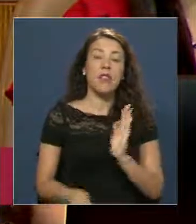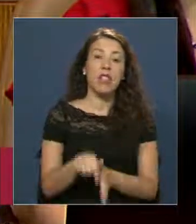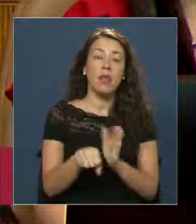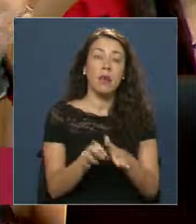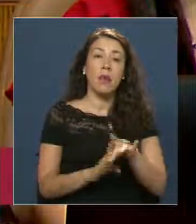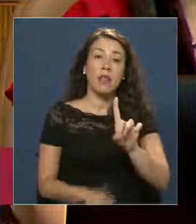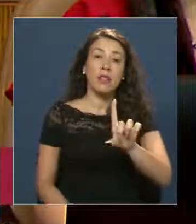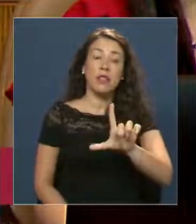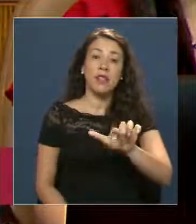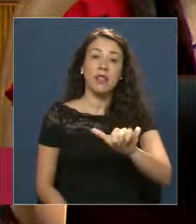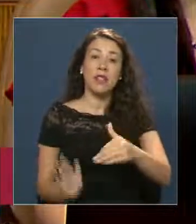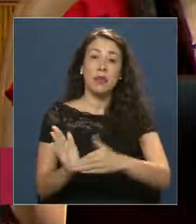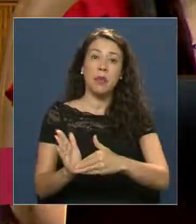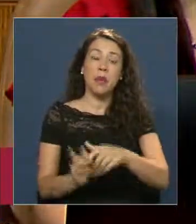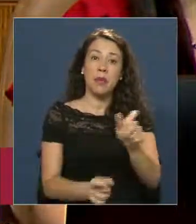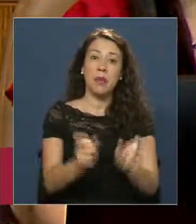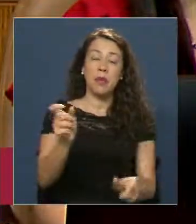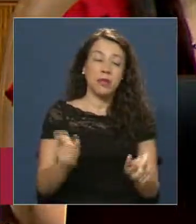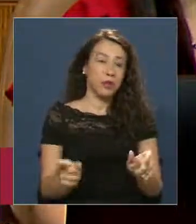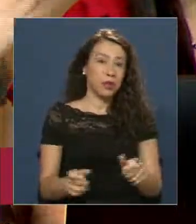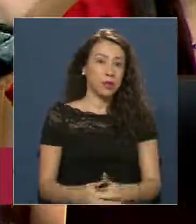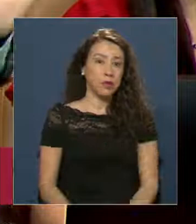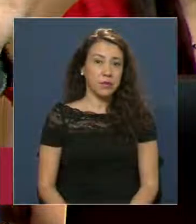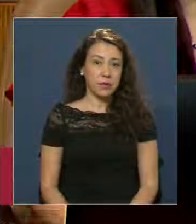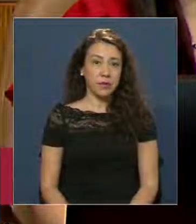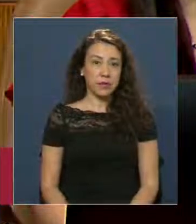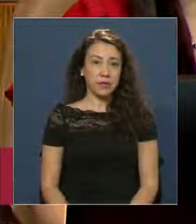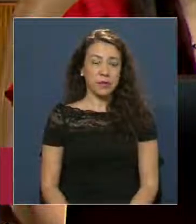más de 176.000 personas.